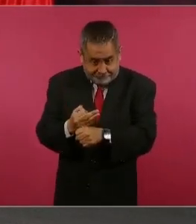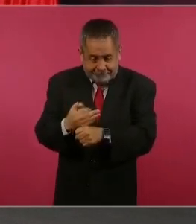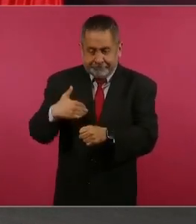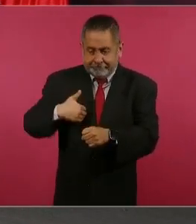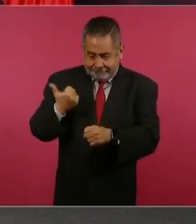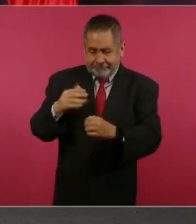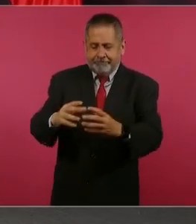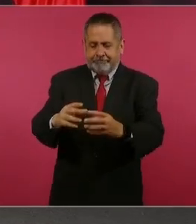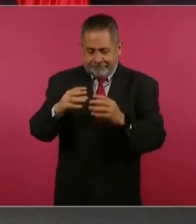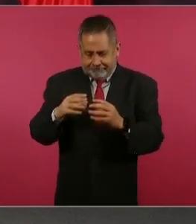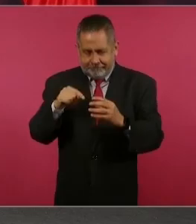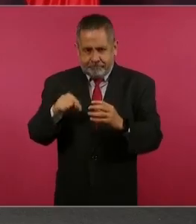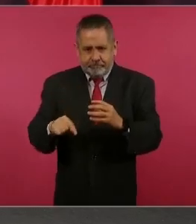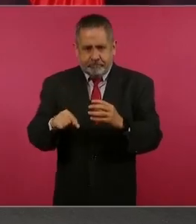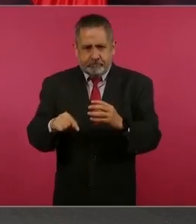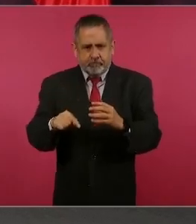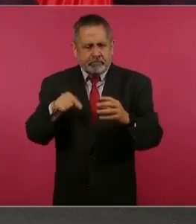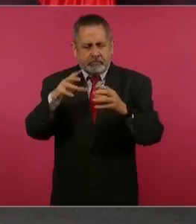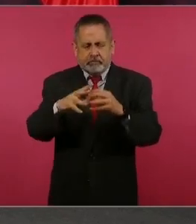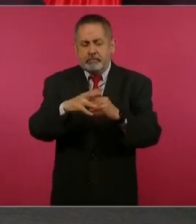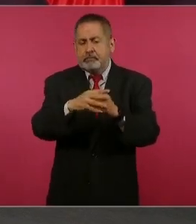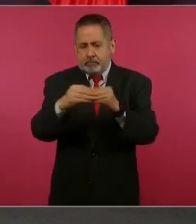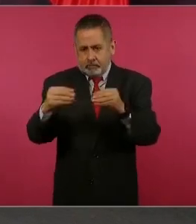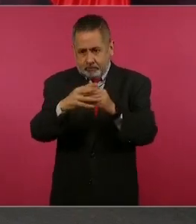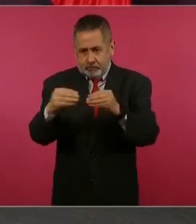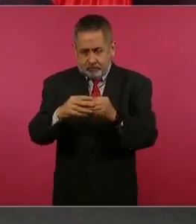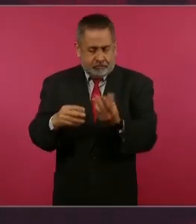saber cuándo es la temporada.